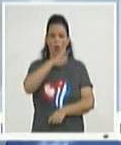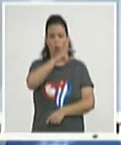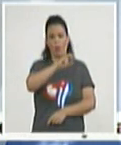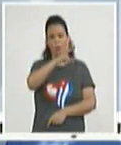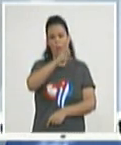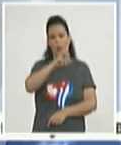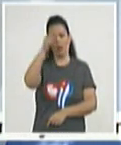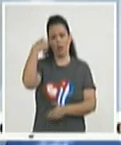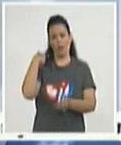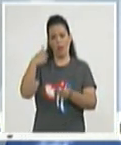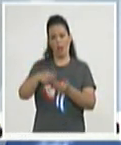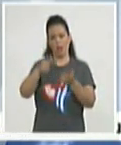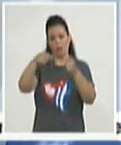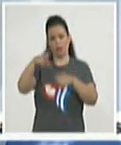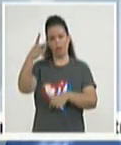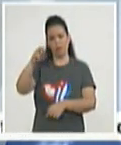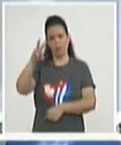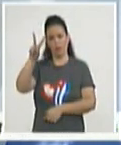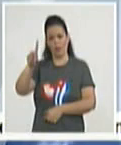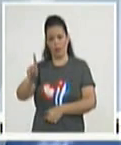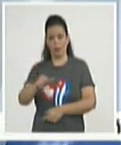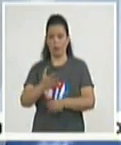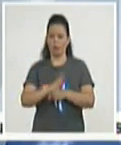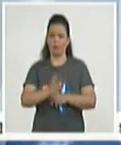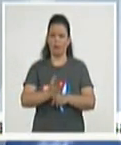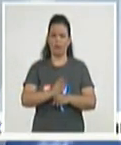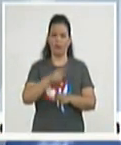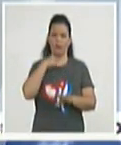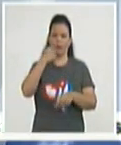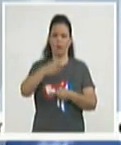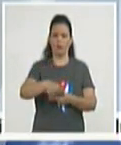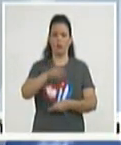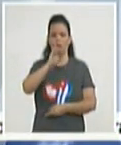la letalidad de Cuba sea de